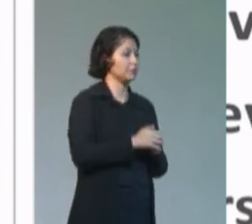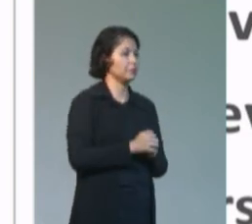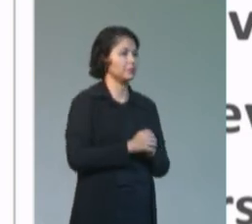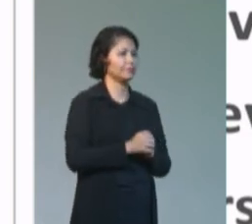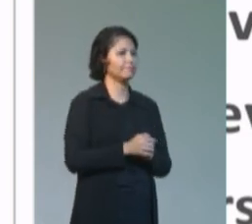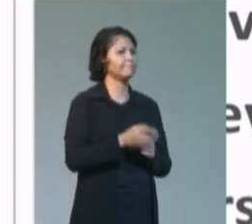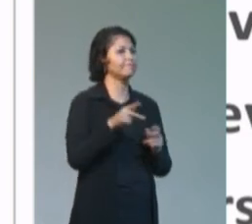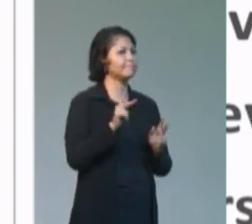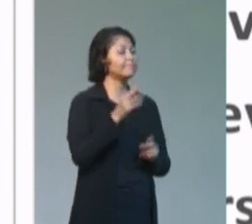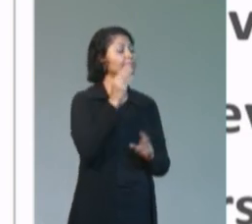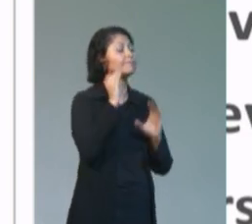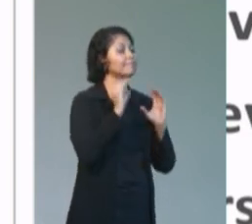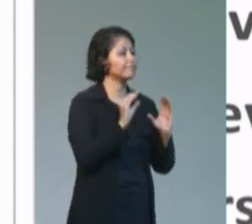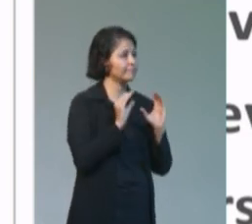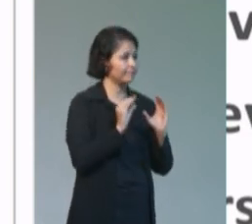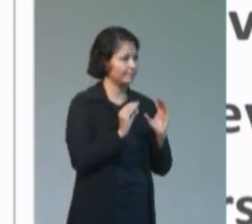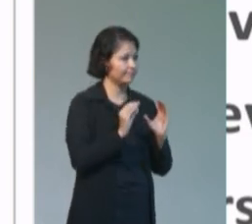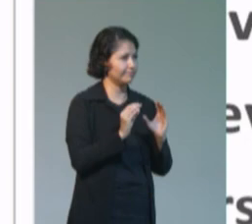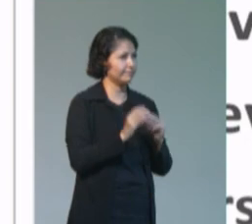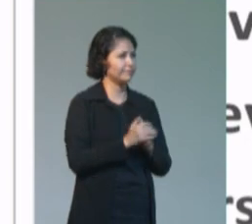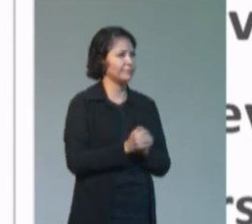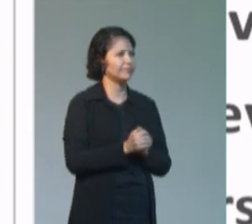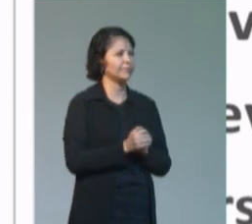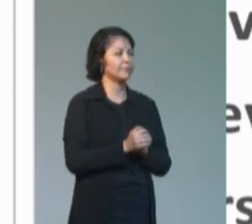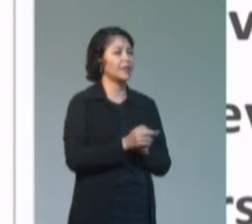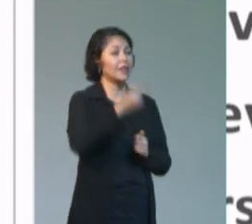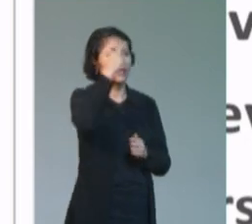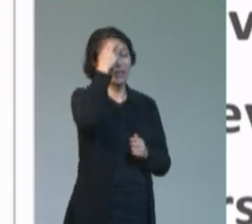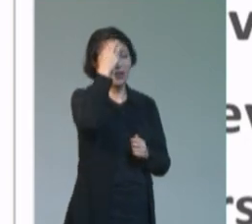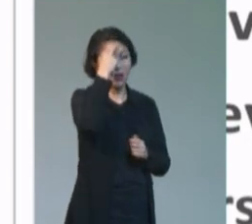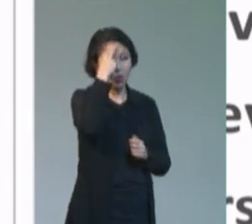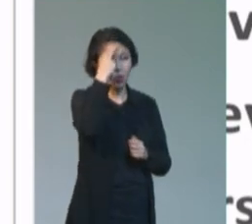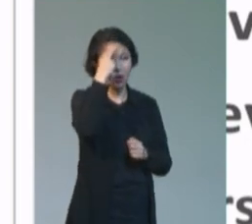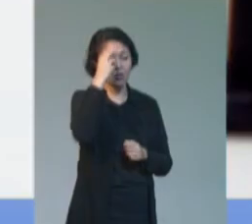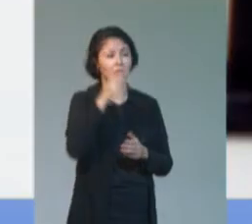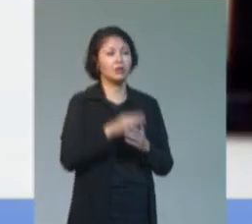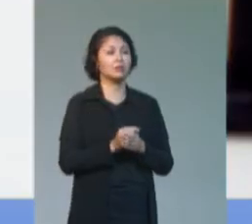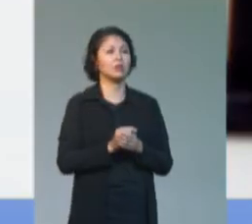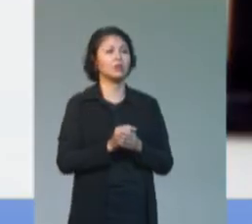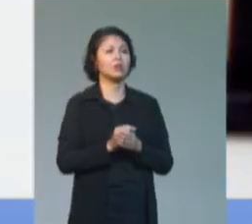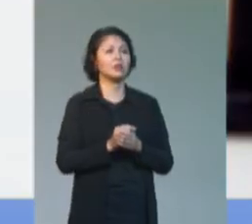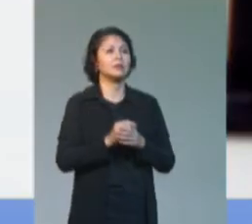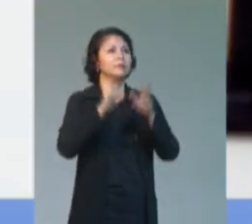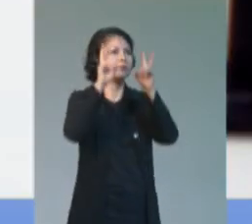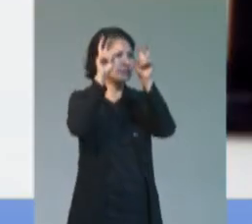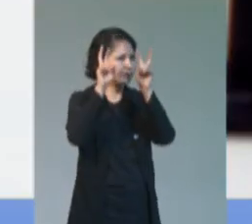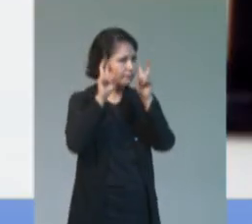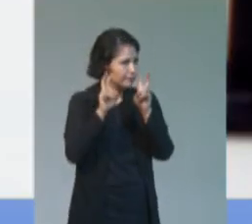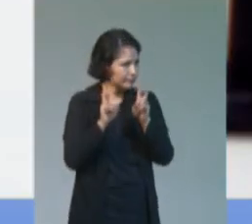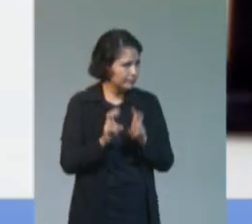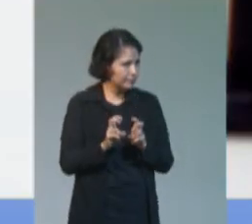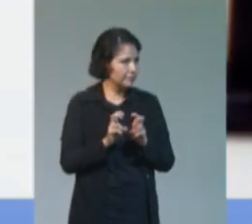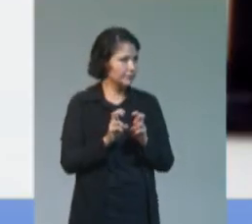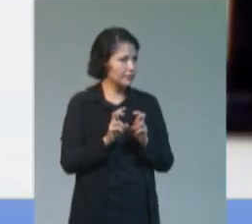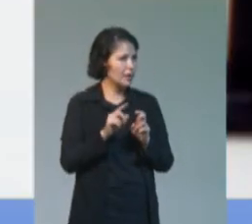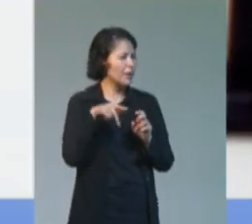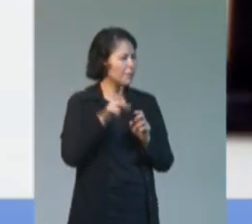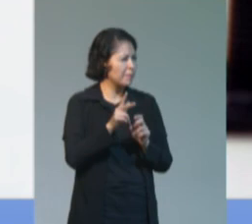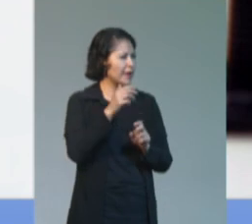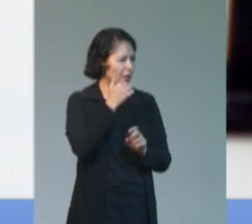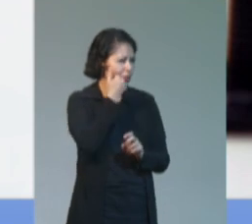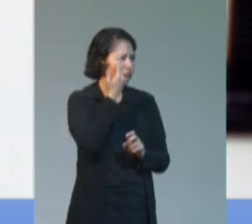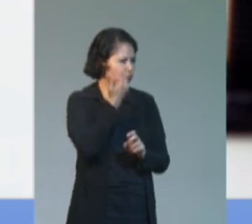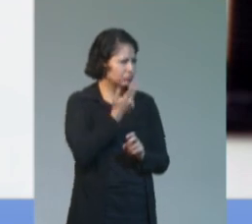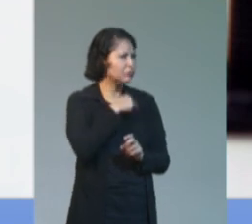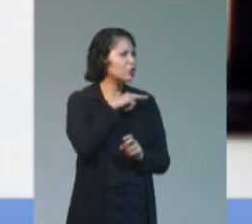siempre no podemos olvidar a la hora de construir los contenidos que el producto final que nosotros trasladamos a nuestros